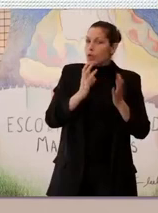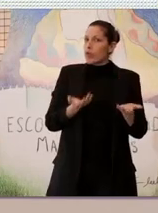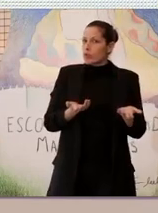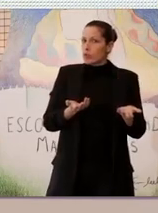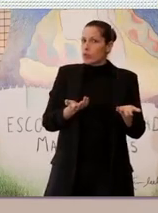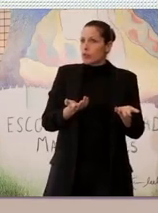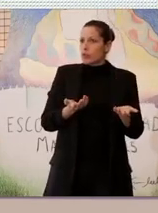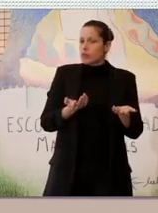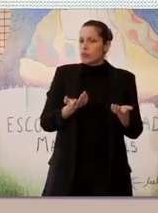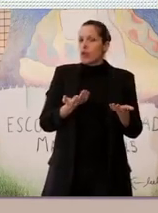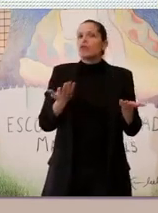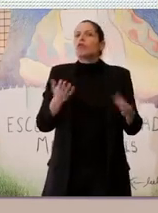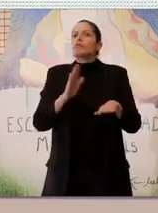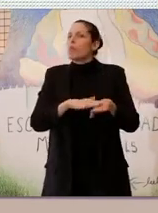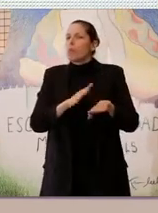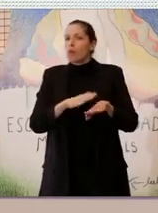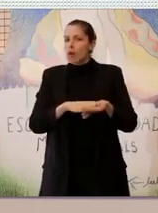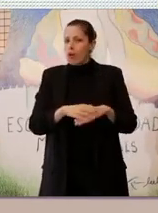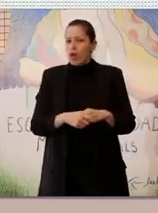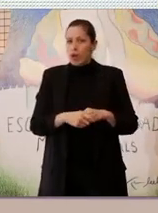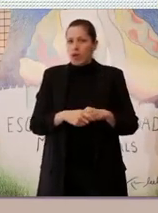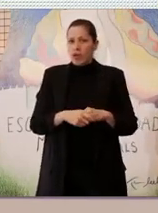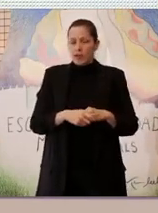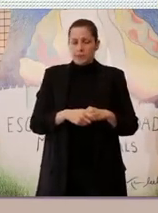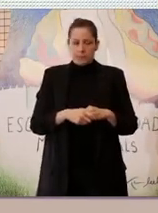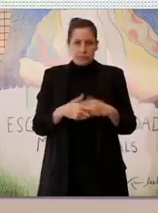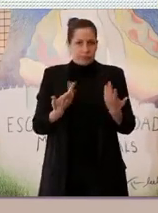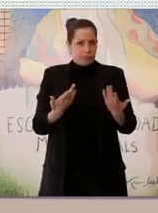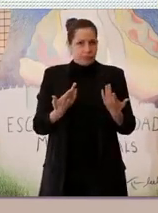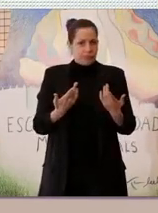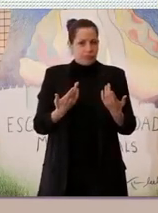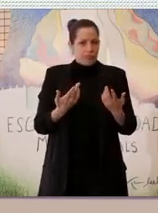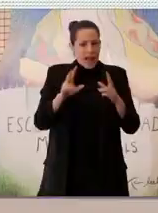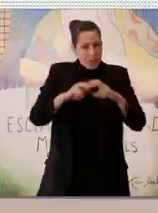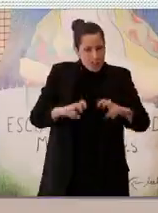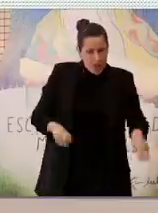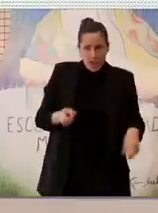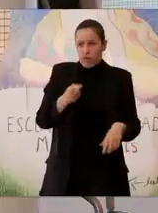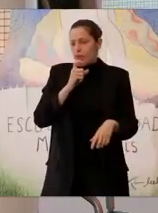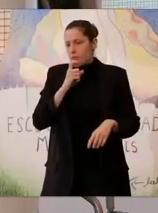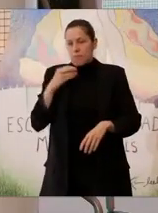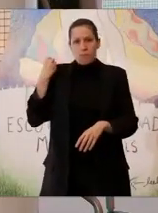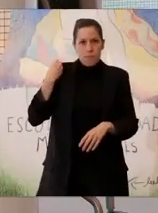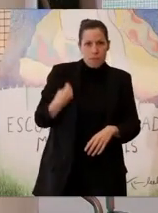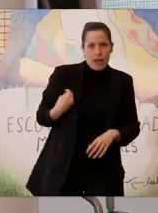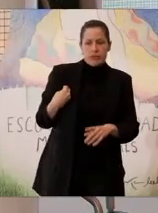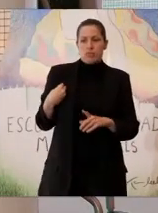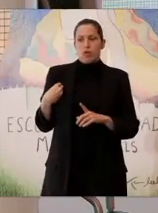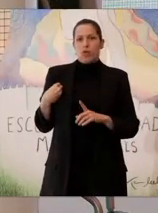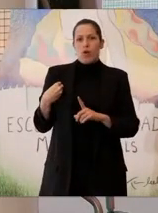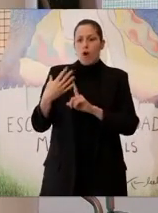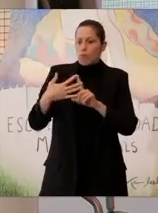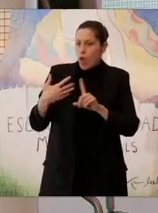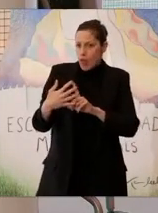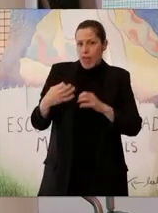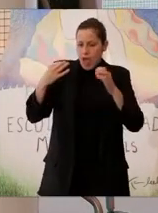de igual manera o no, la dificultad de la investigación es la misma, la naturaleza de la violencia es igual. Luego, ahí tiene